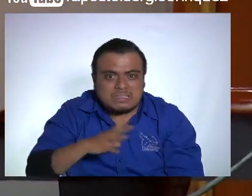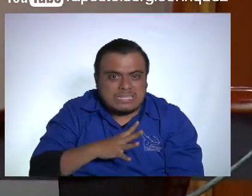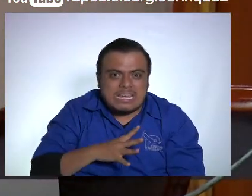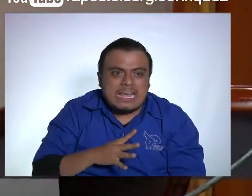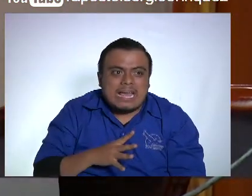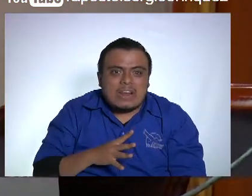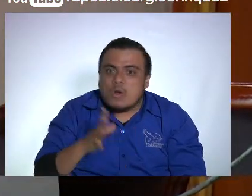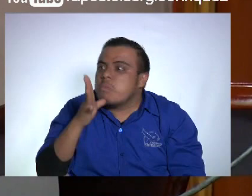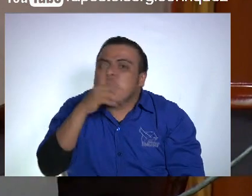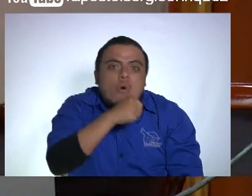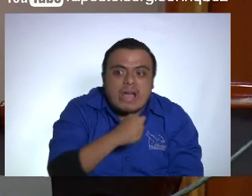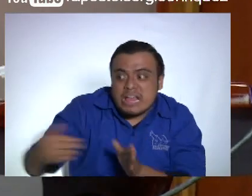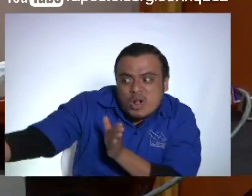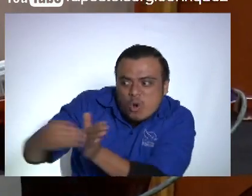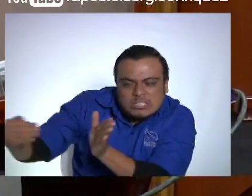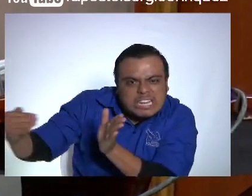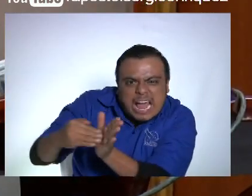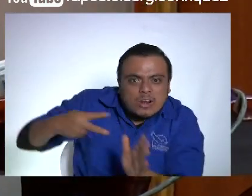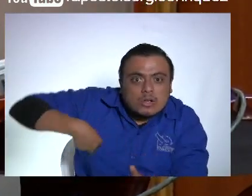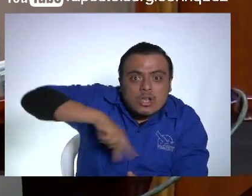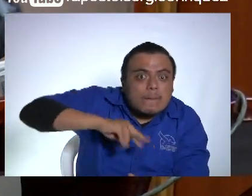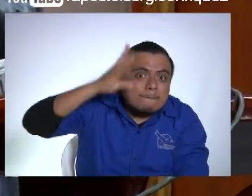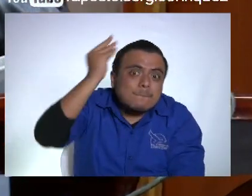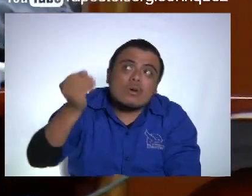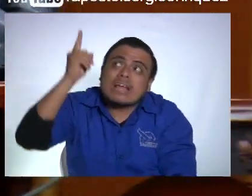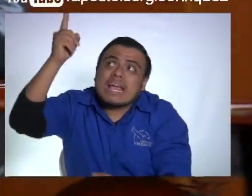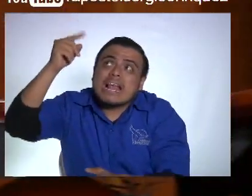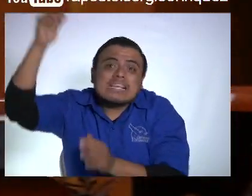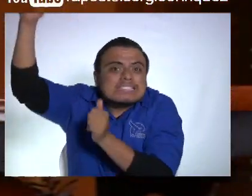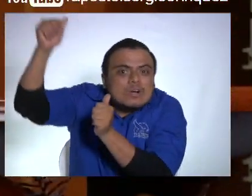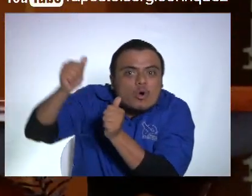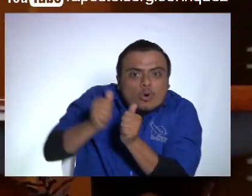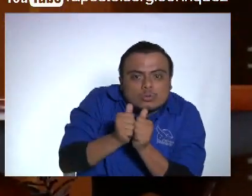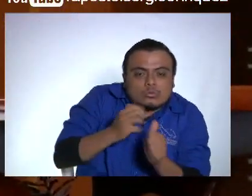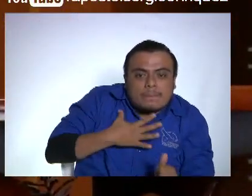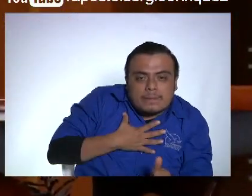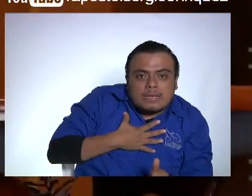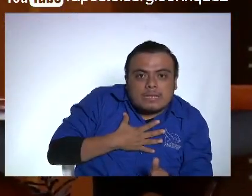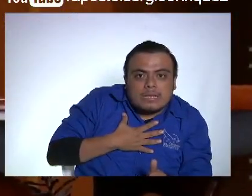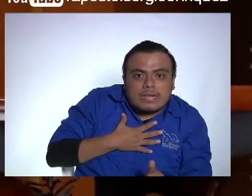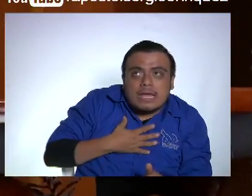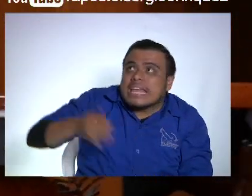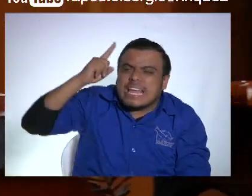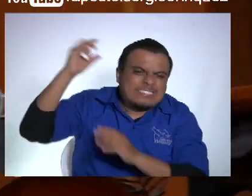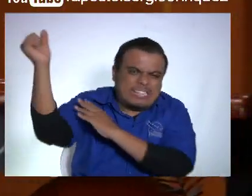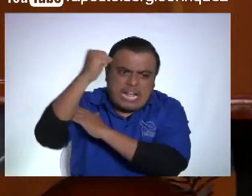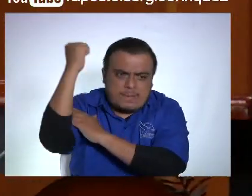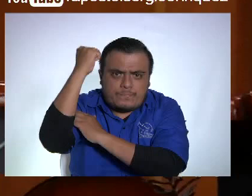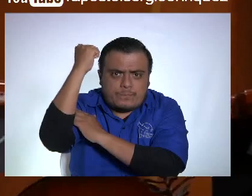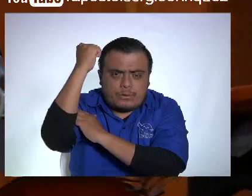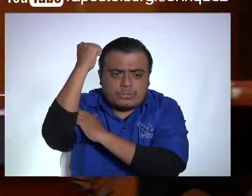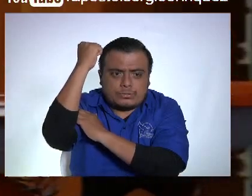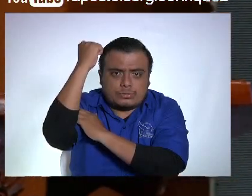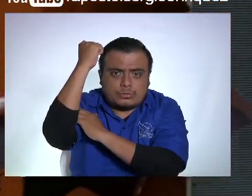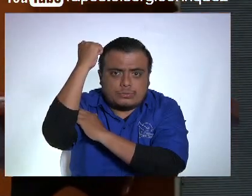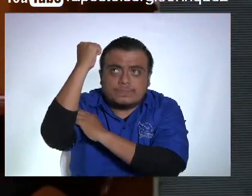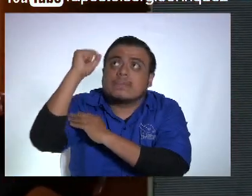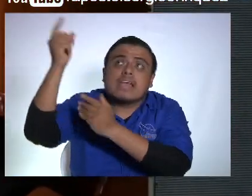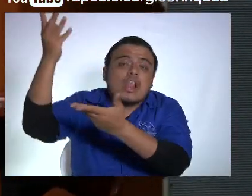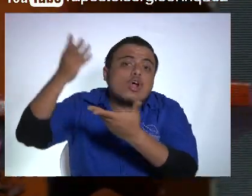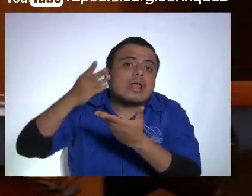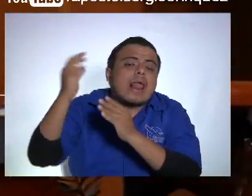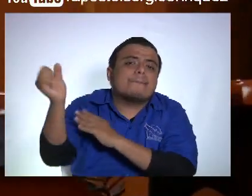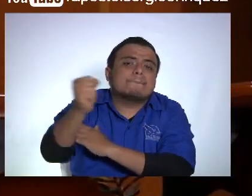parte contra nosotros, porque el campeón está de nuestro lado. Porque el campeón está de nuestro lado y nos ha hecho más